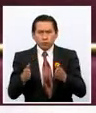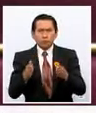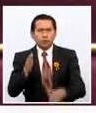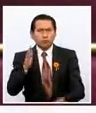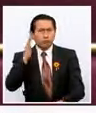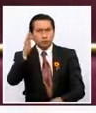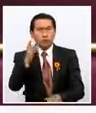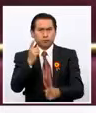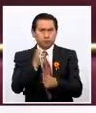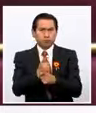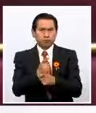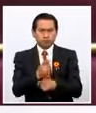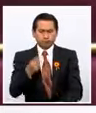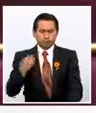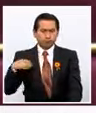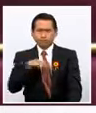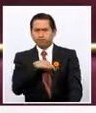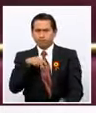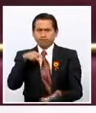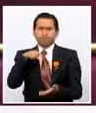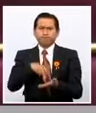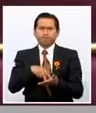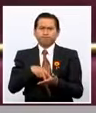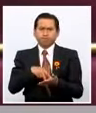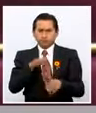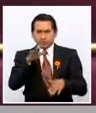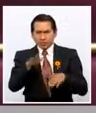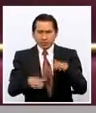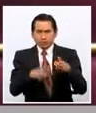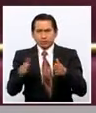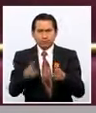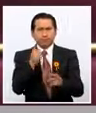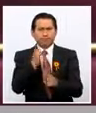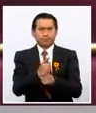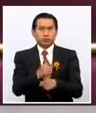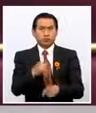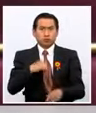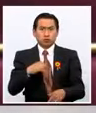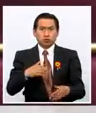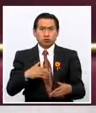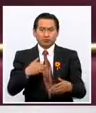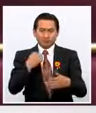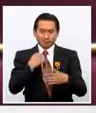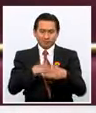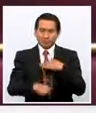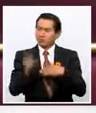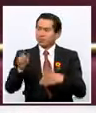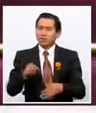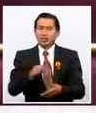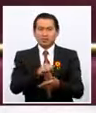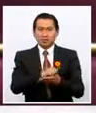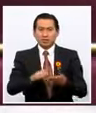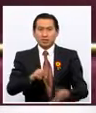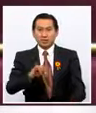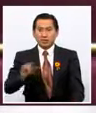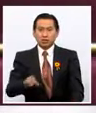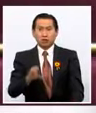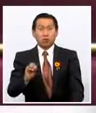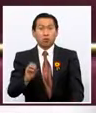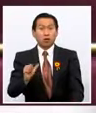la firmeza para caminar ese rumbo yo nací en san joaquín un pueblo beniano